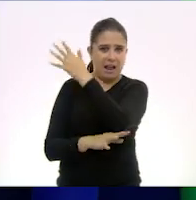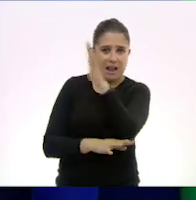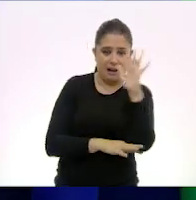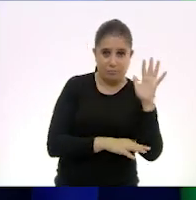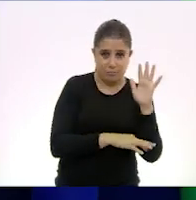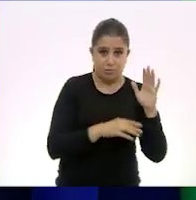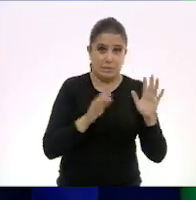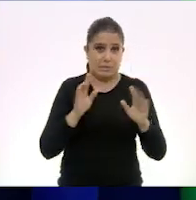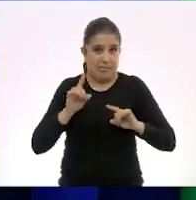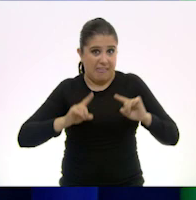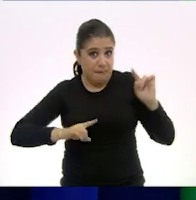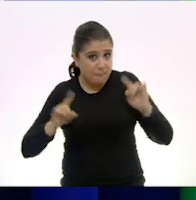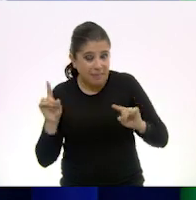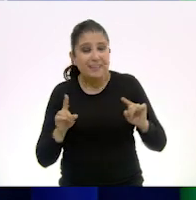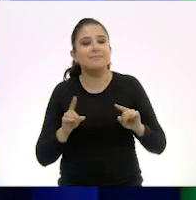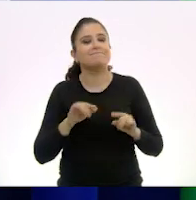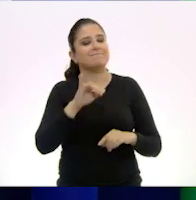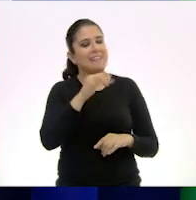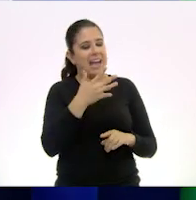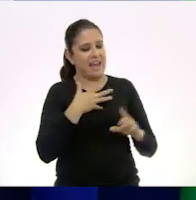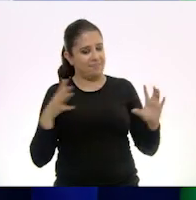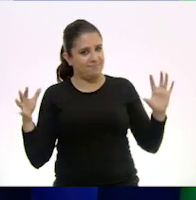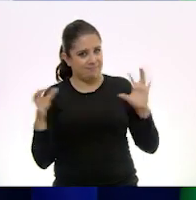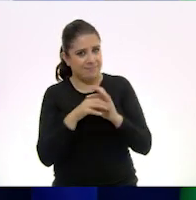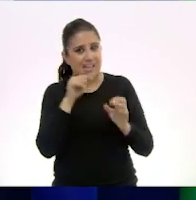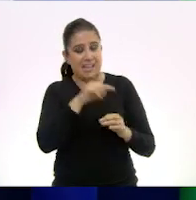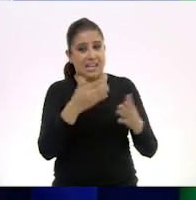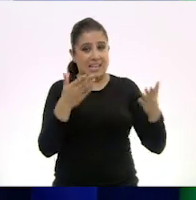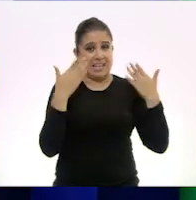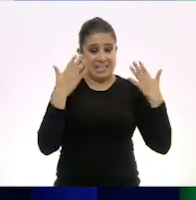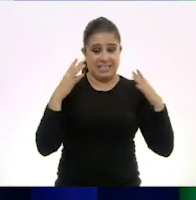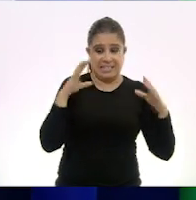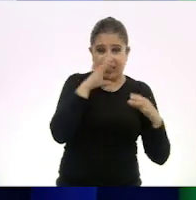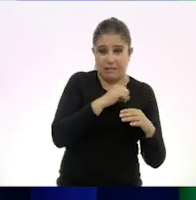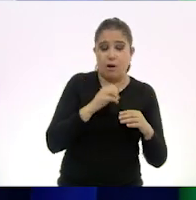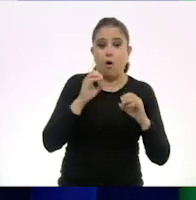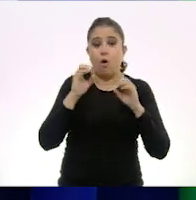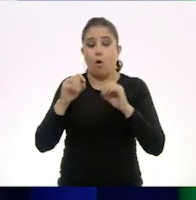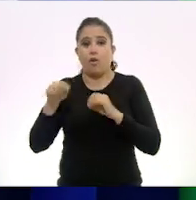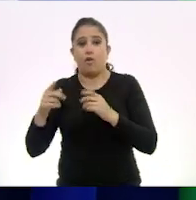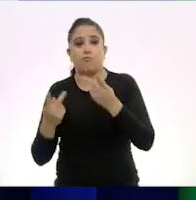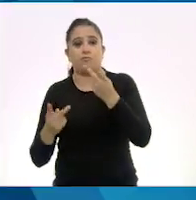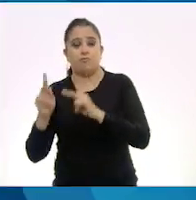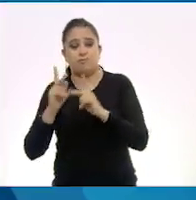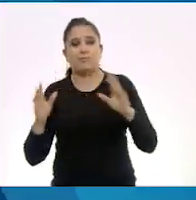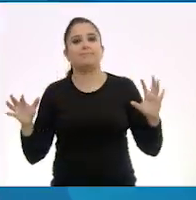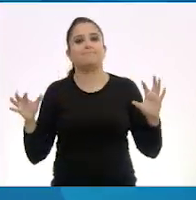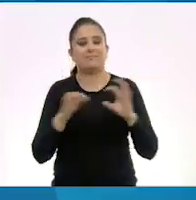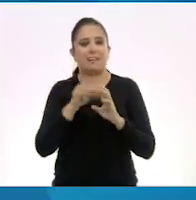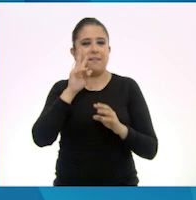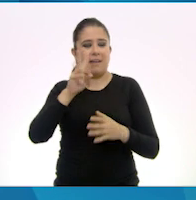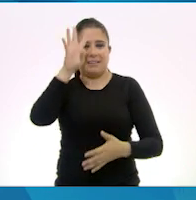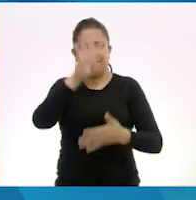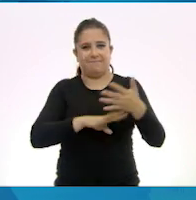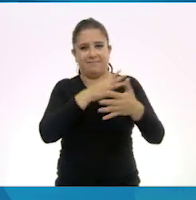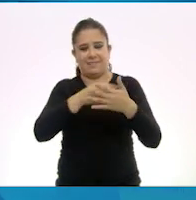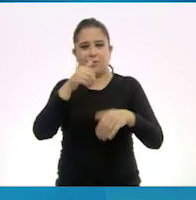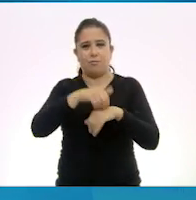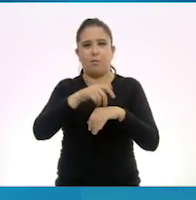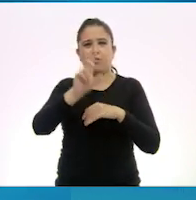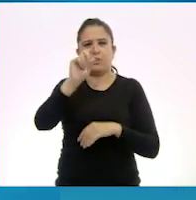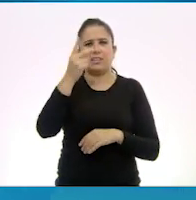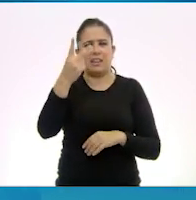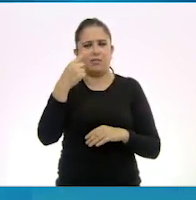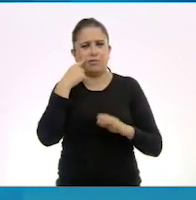una relación directa entre el clima y el tipo de vegetación. Veamos la tabla de la página 32, donde